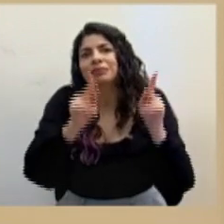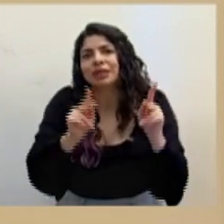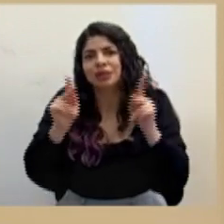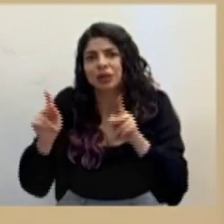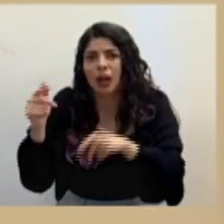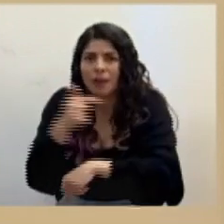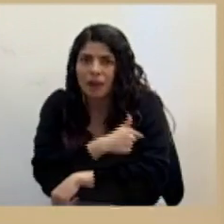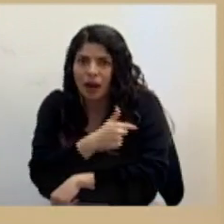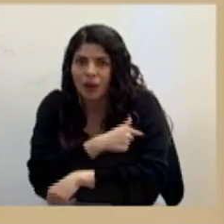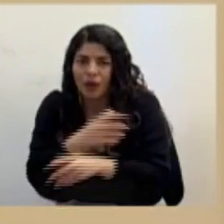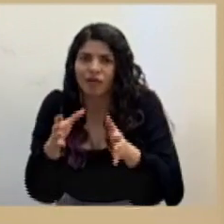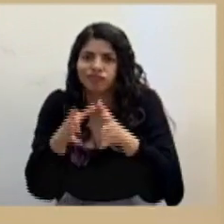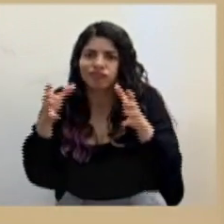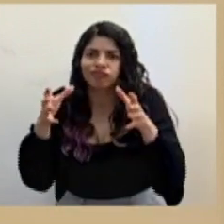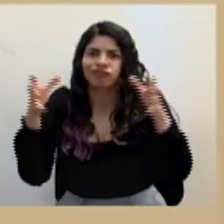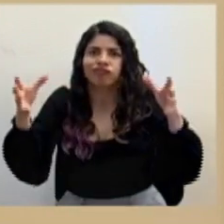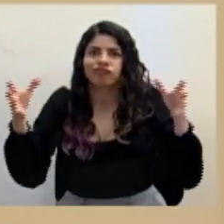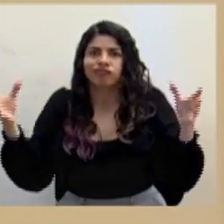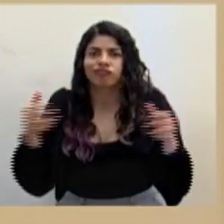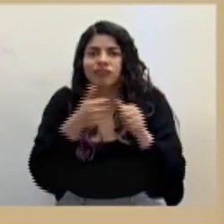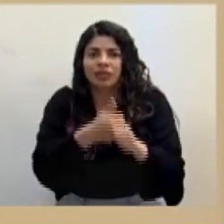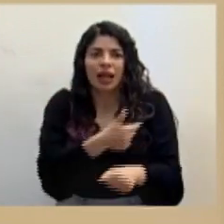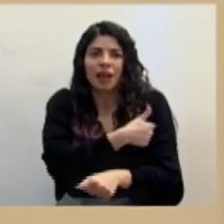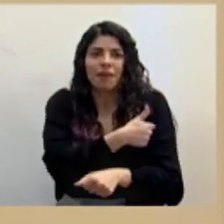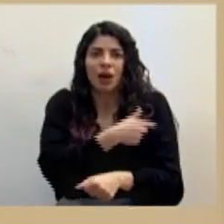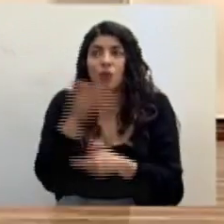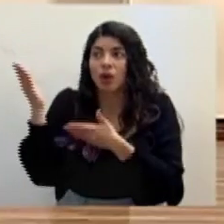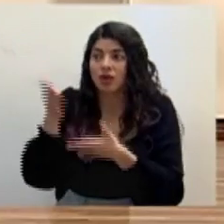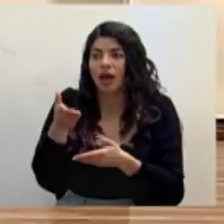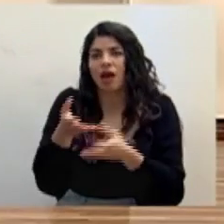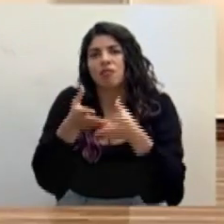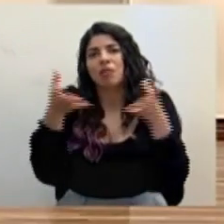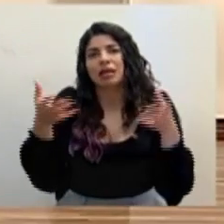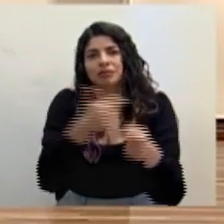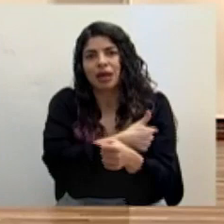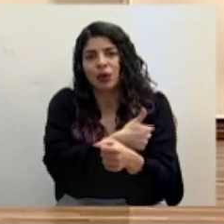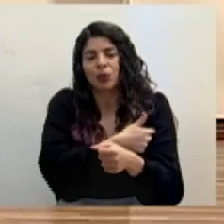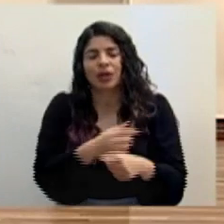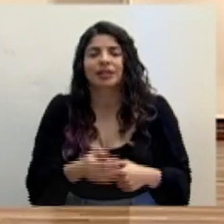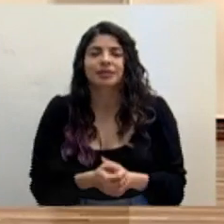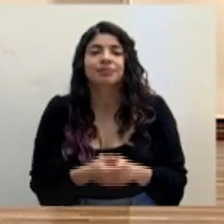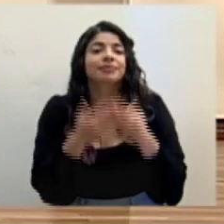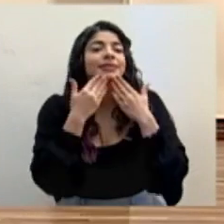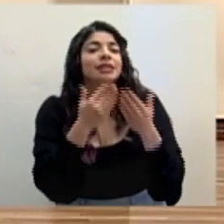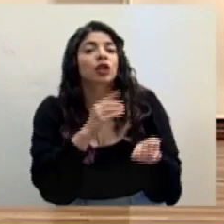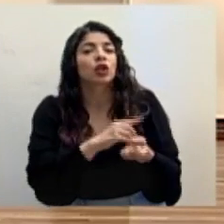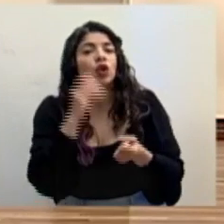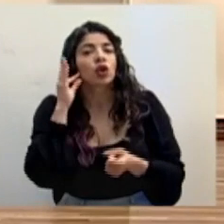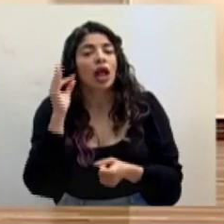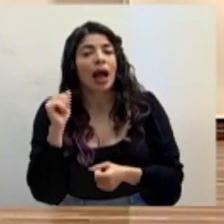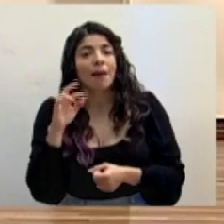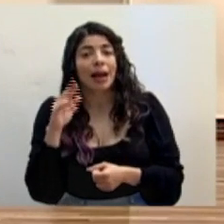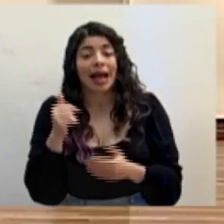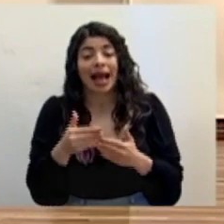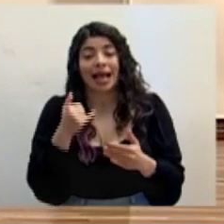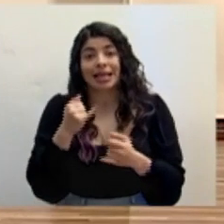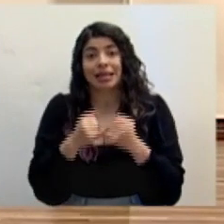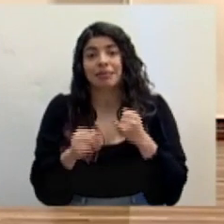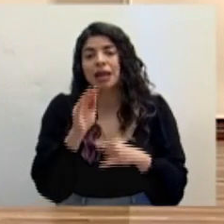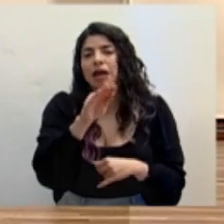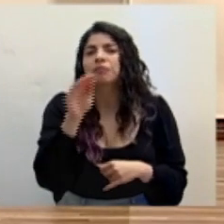población de acuerdo a la vacuna disponible. Muchas gracias, doctora Abarca. Antes de finalizar,